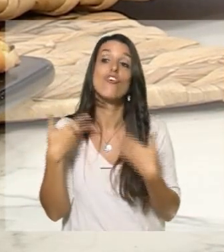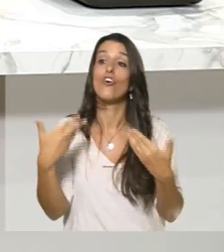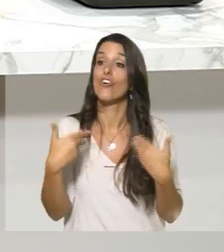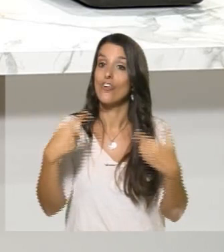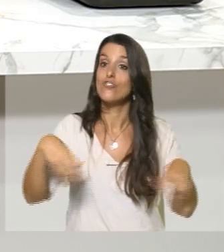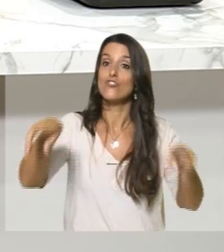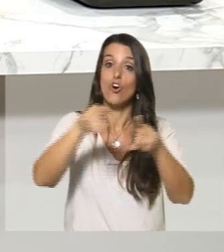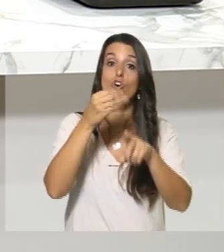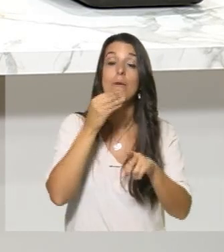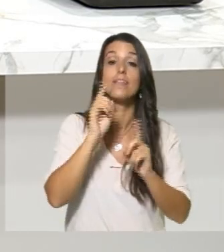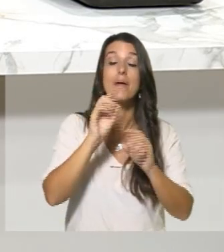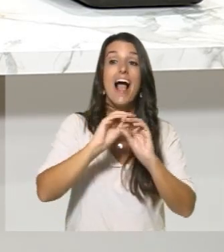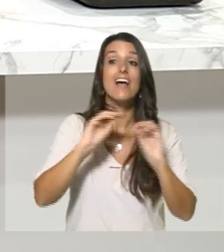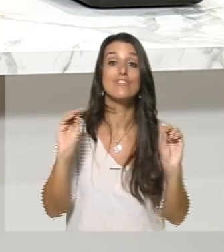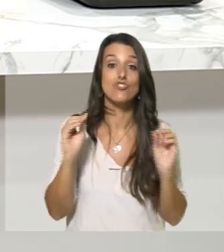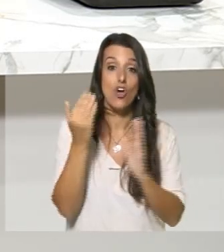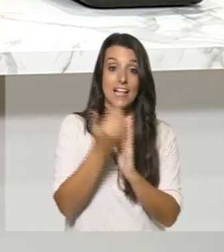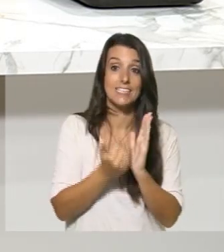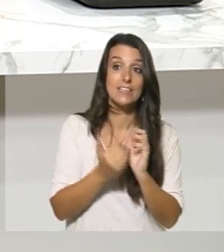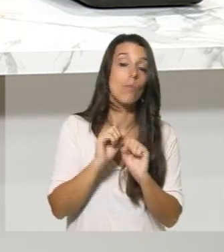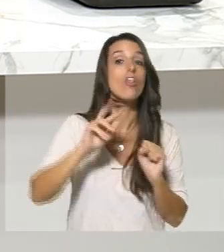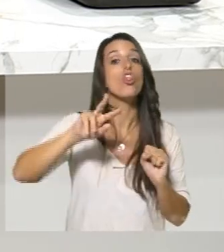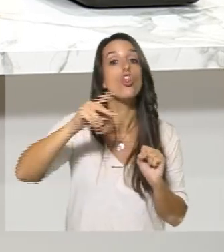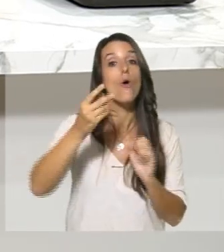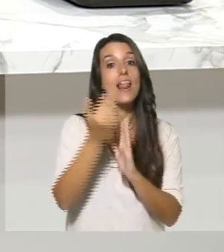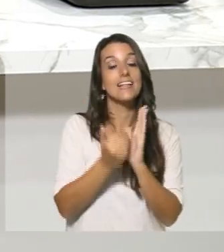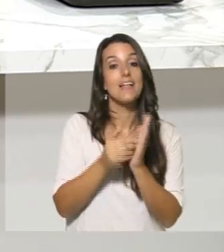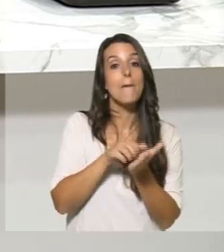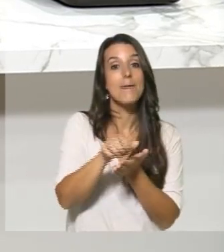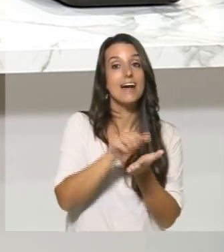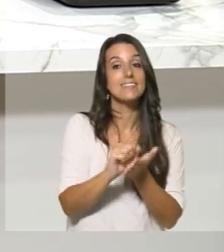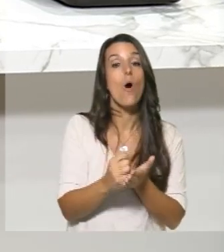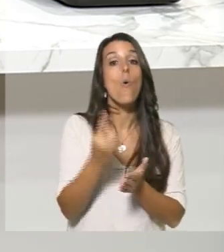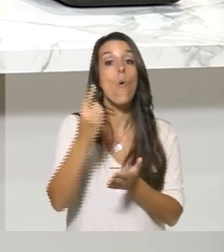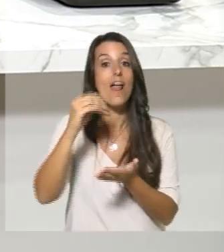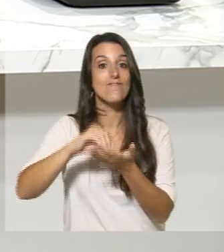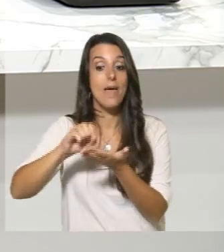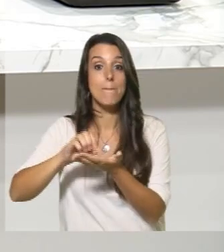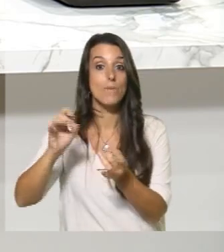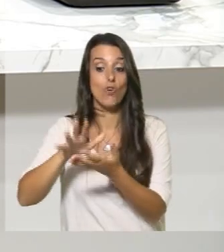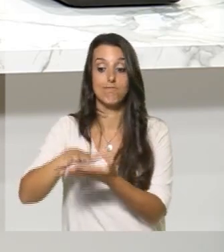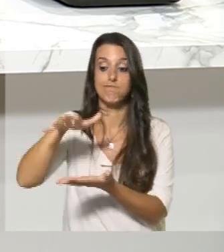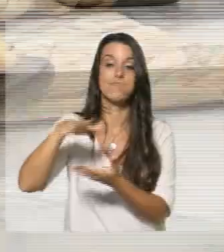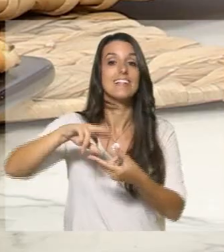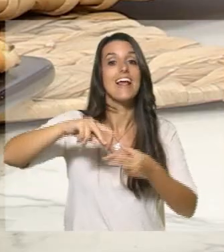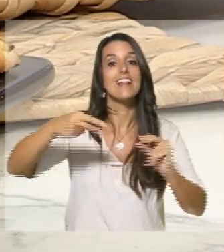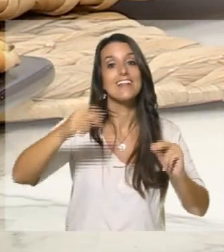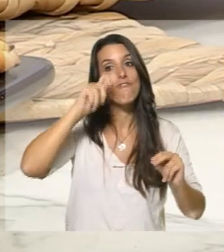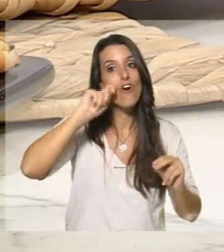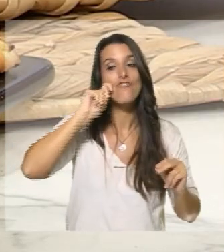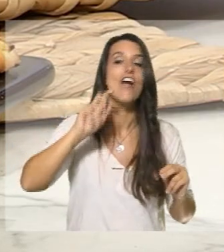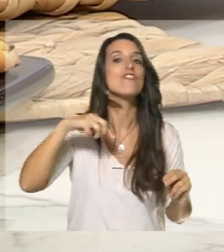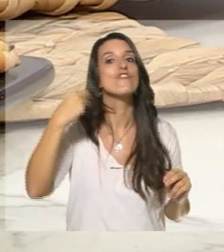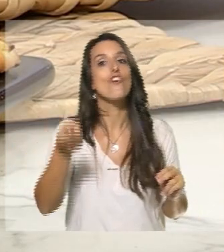los van a probar. Y recuerden, con esta receta pueden hacer doble receta de masa. Una vez que leuda, la mitad la hacen palitos de cebolla y la otra mitad pueden